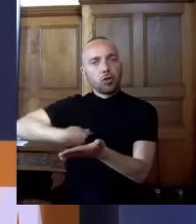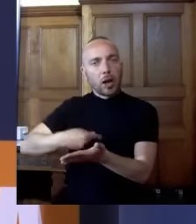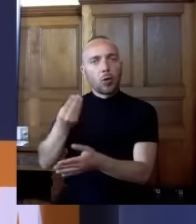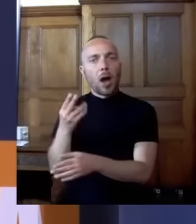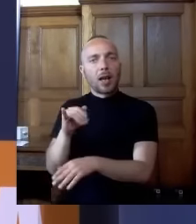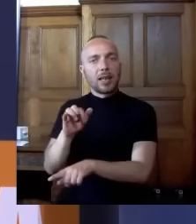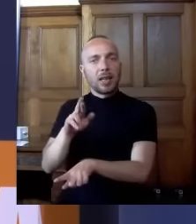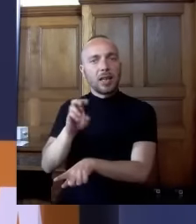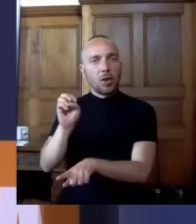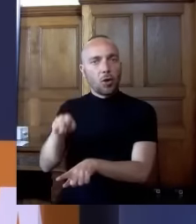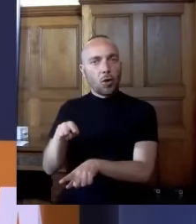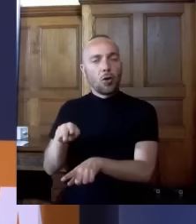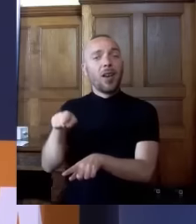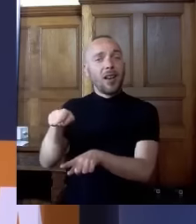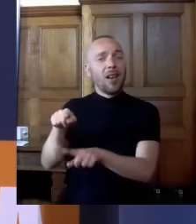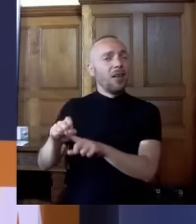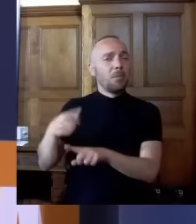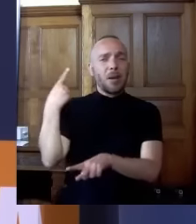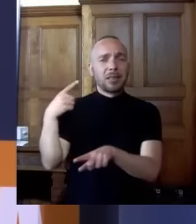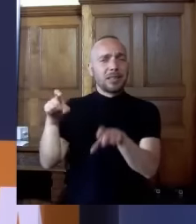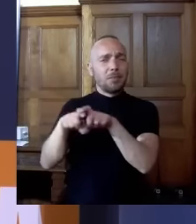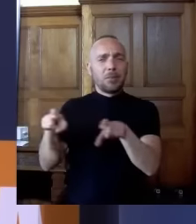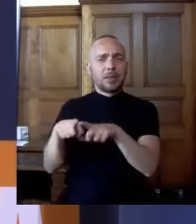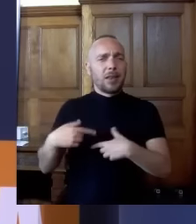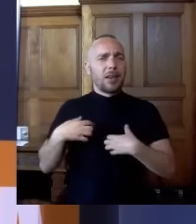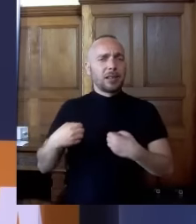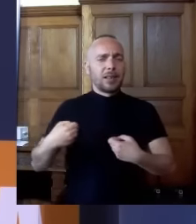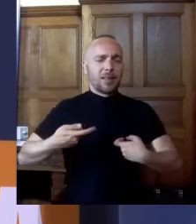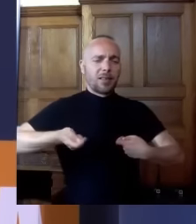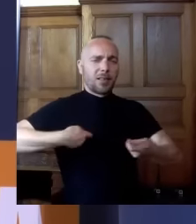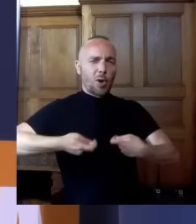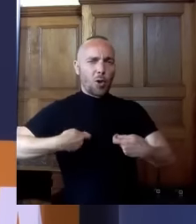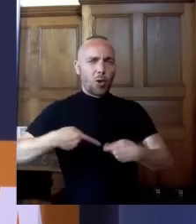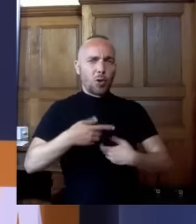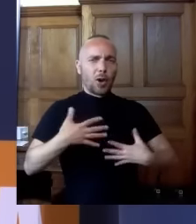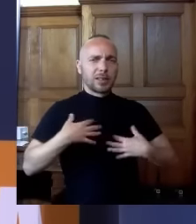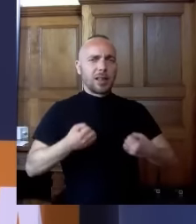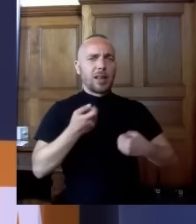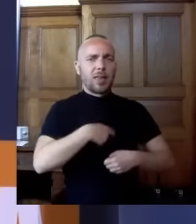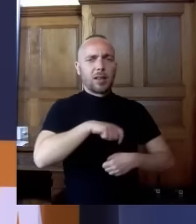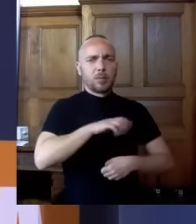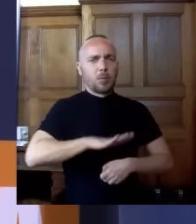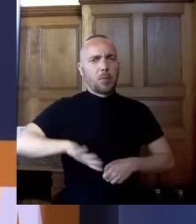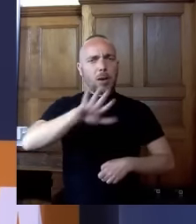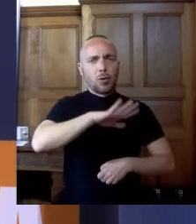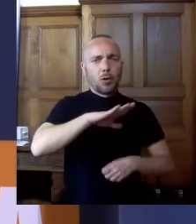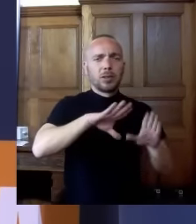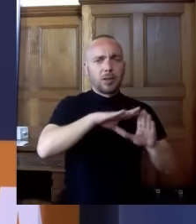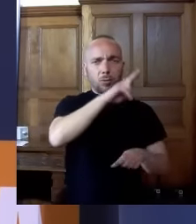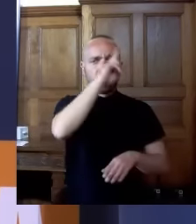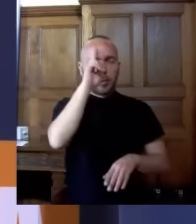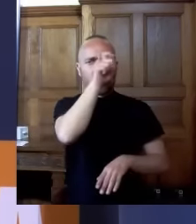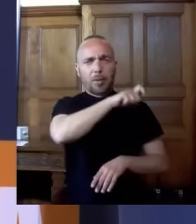gobierno y quirón ese gran Magnate de la sanidad que hace negocio con la sanidad de los españoles y de las españolas de los madrileños y de las